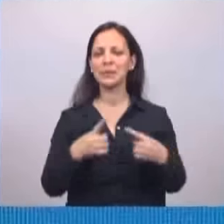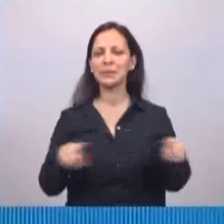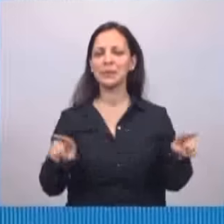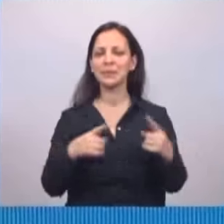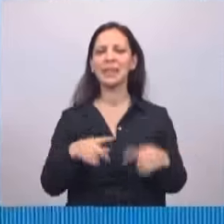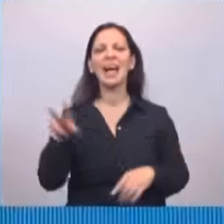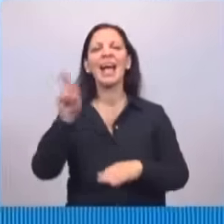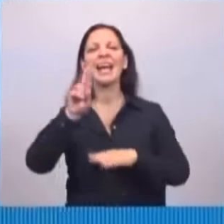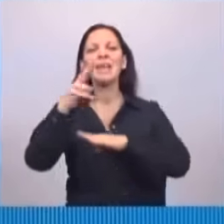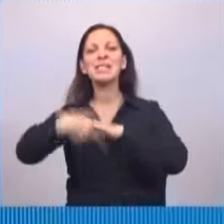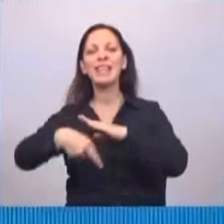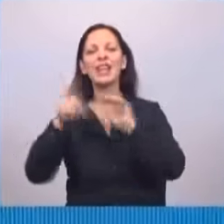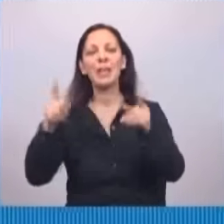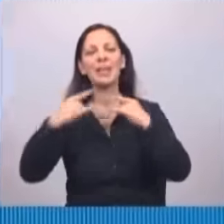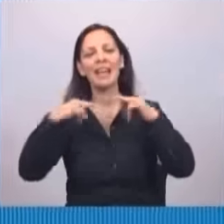remiseros